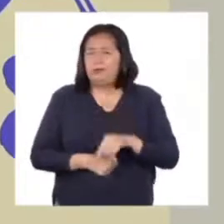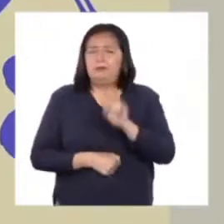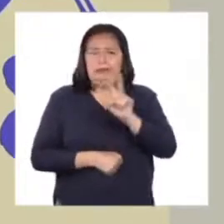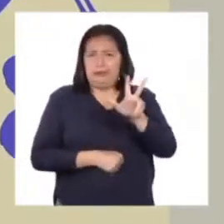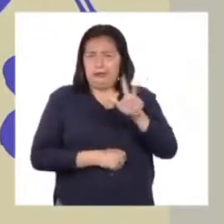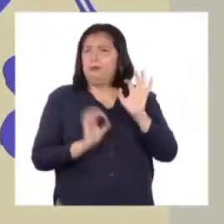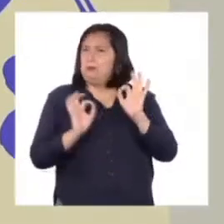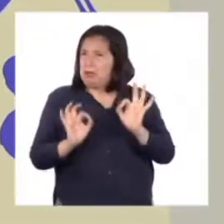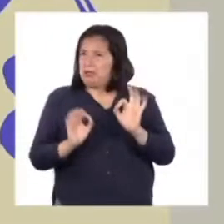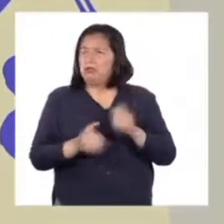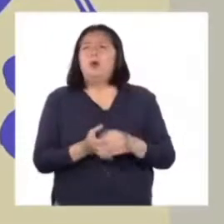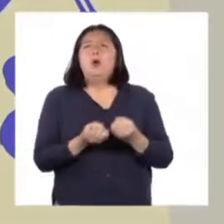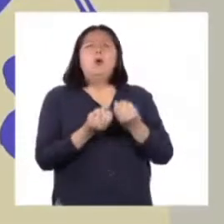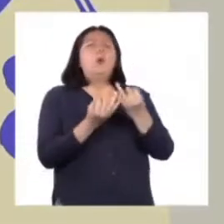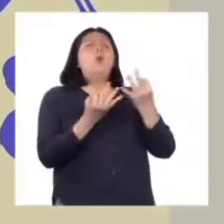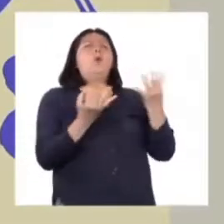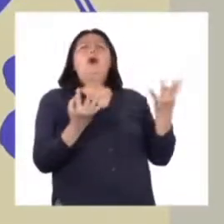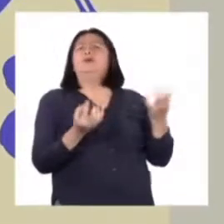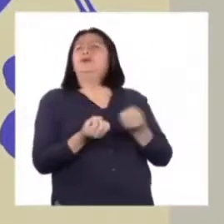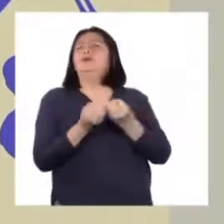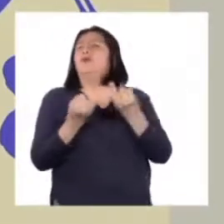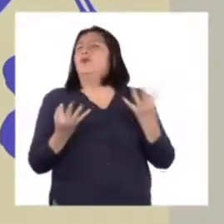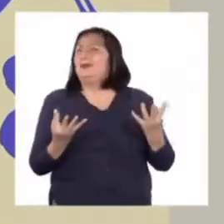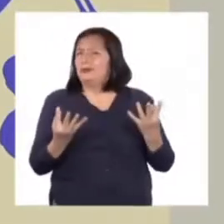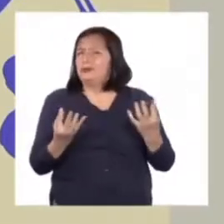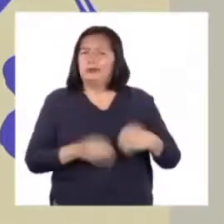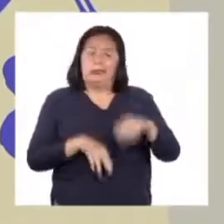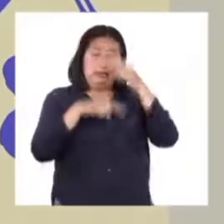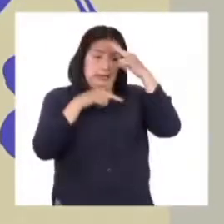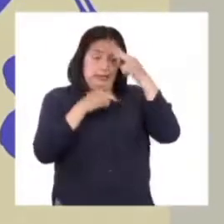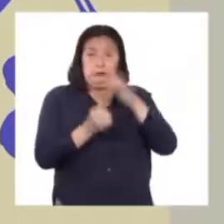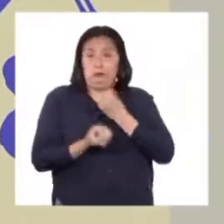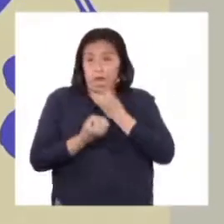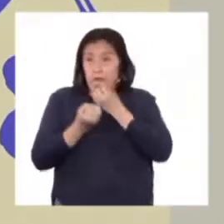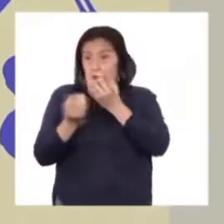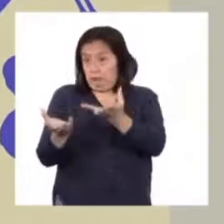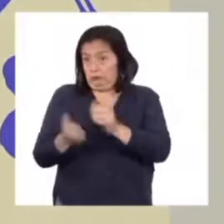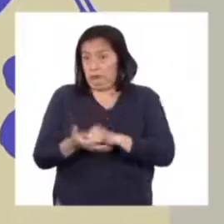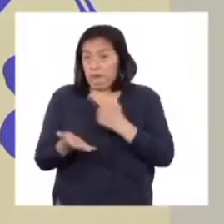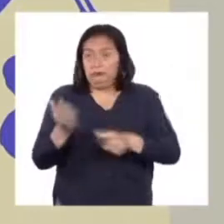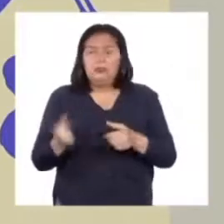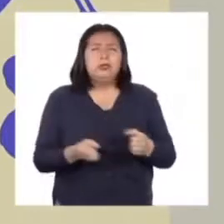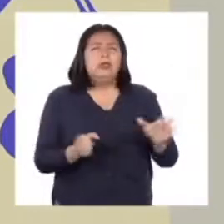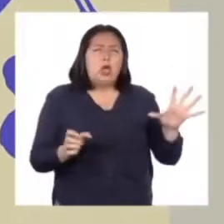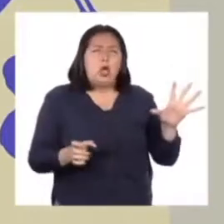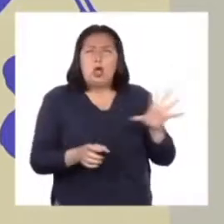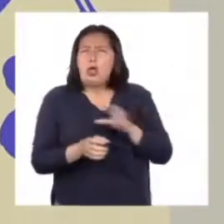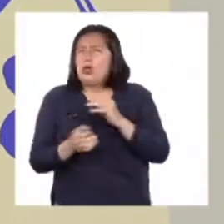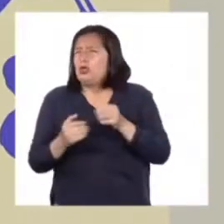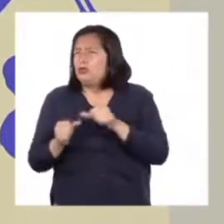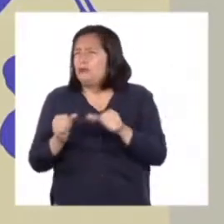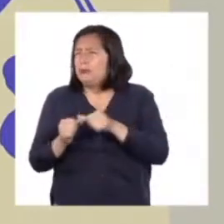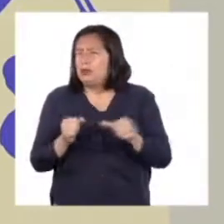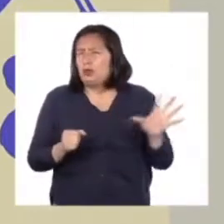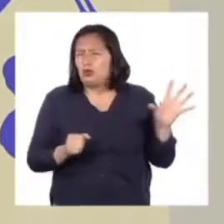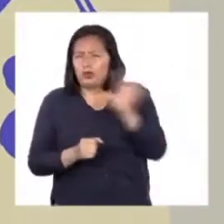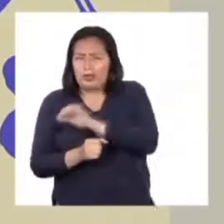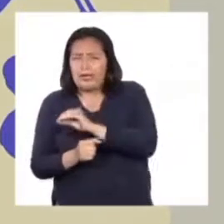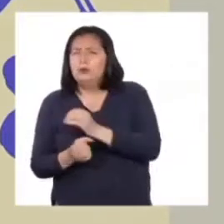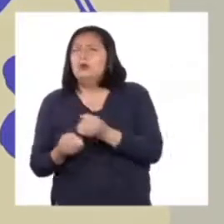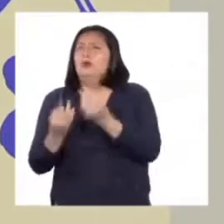Muy bien, ¿cuánto sería el total? En la noticia informan que el número de especies en riesgo de extinción es